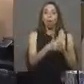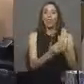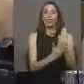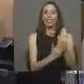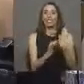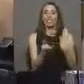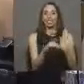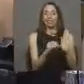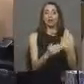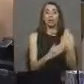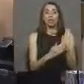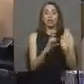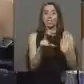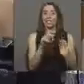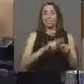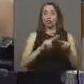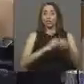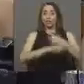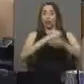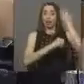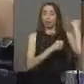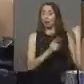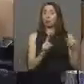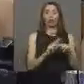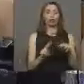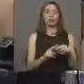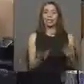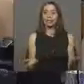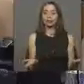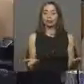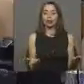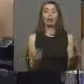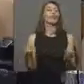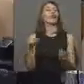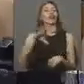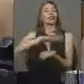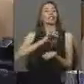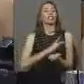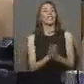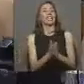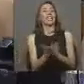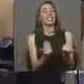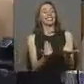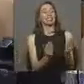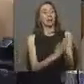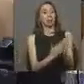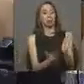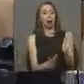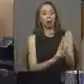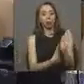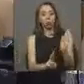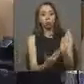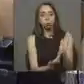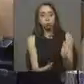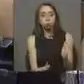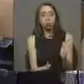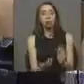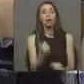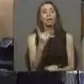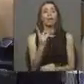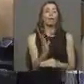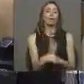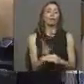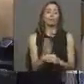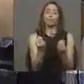ese censo no se generó de la manera y con las expectativas que el país necesitaba. Y por lo tanto hoy día es fundamental que